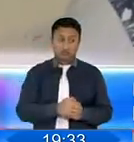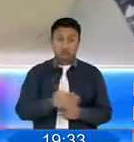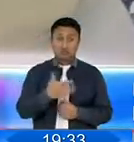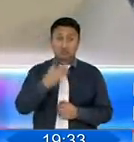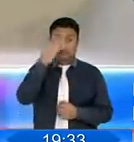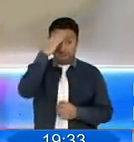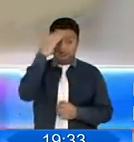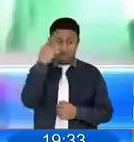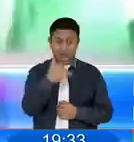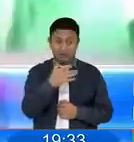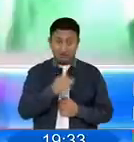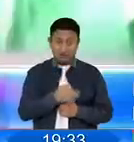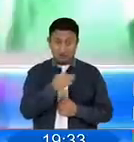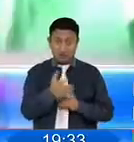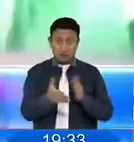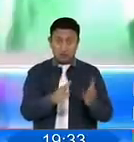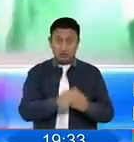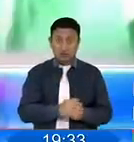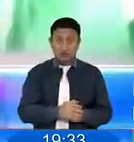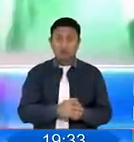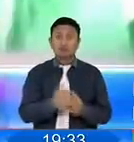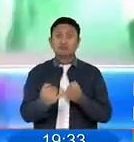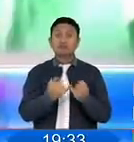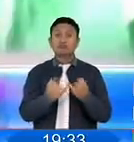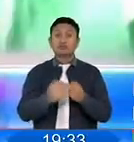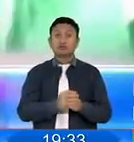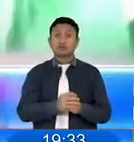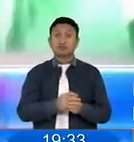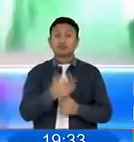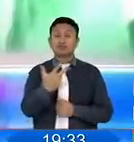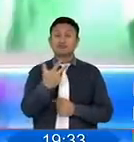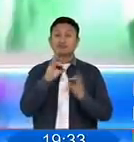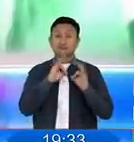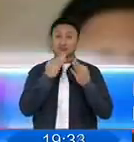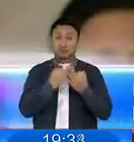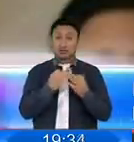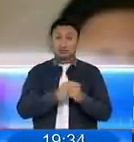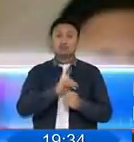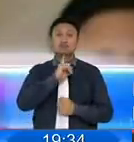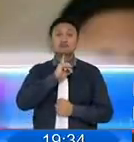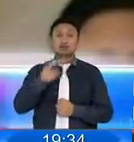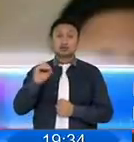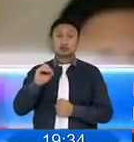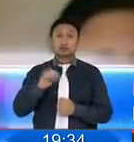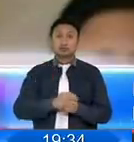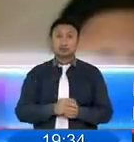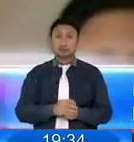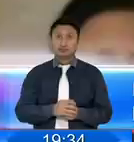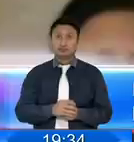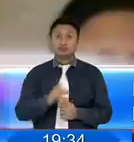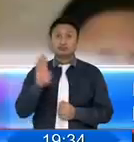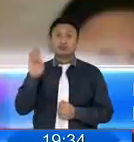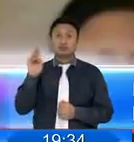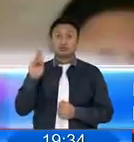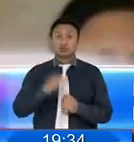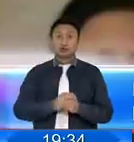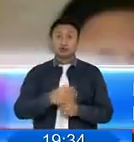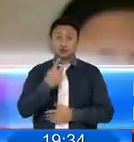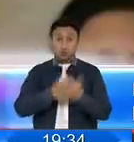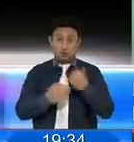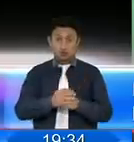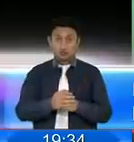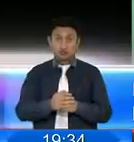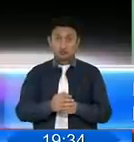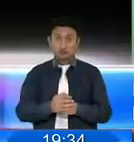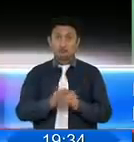COVID-19. El virus se llevó a 3 de sus familiares, su tío Marcelo Uchubanda, su esposa y su hijo. tres